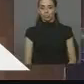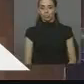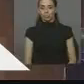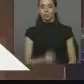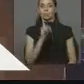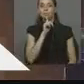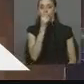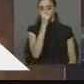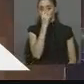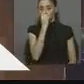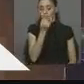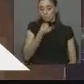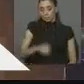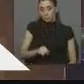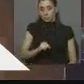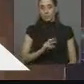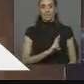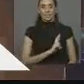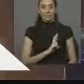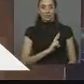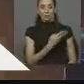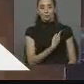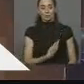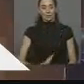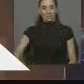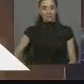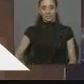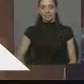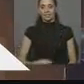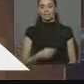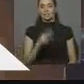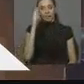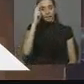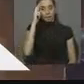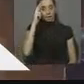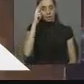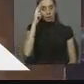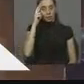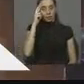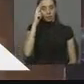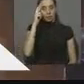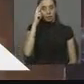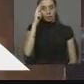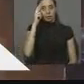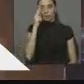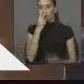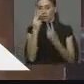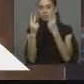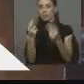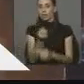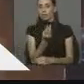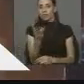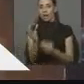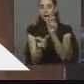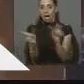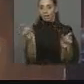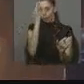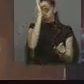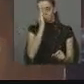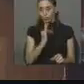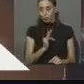Finalmente, señor presidente, quiero recordarle a todos, creo que no es necesario, vi a varios funcionarios que